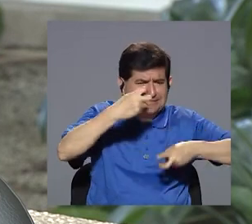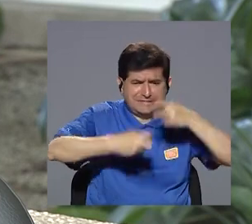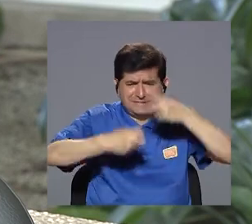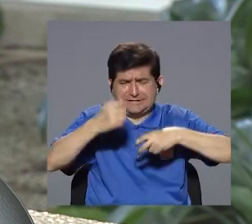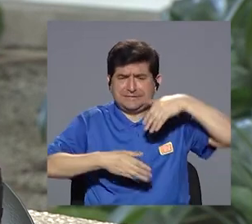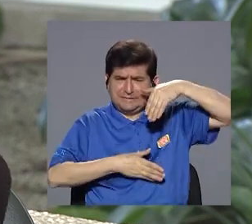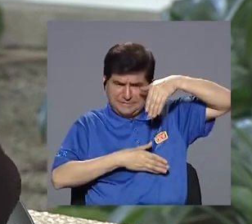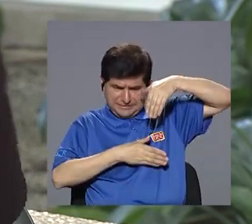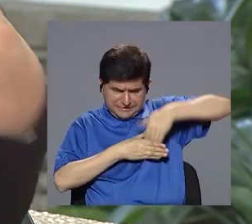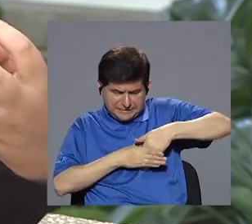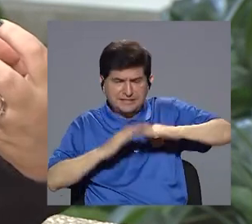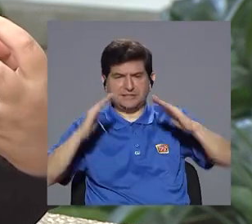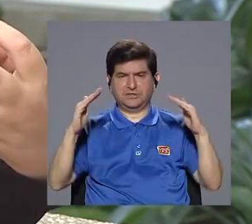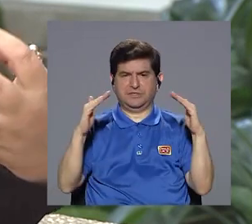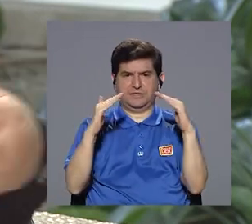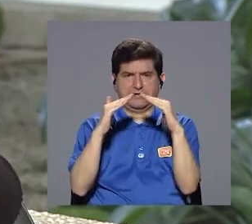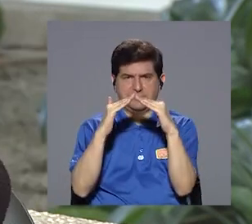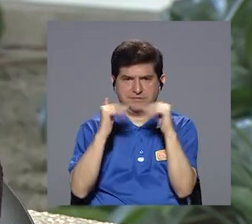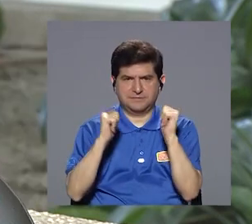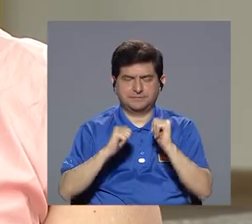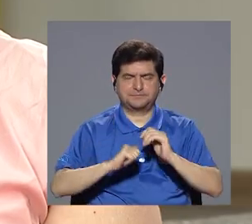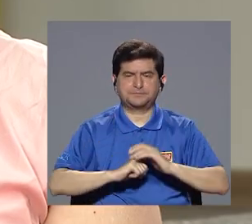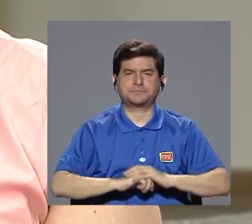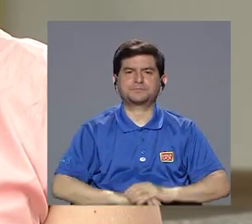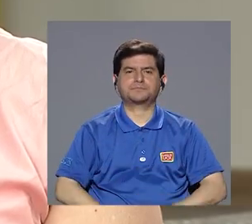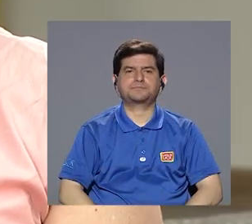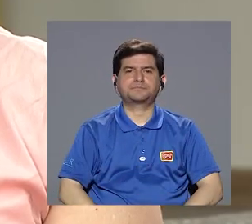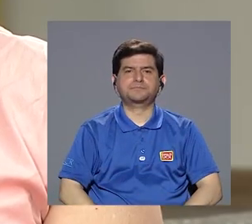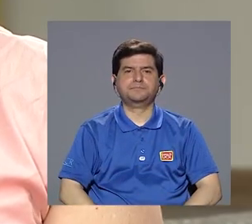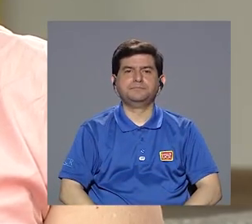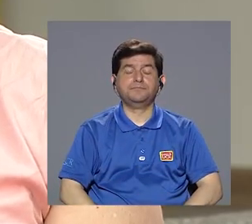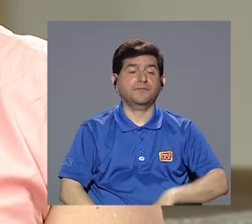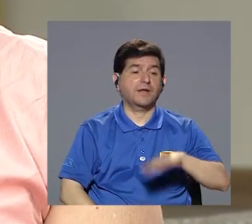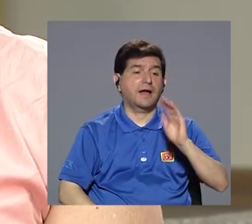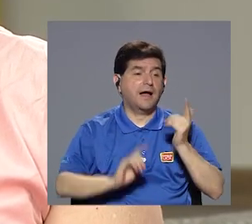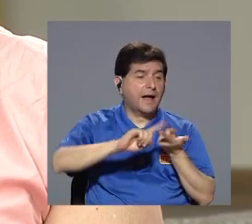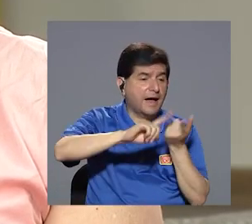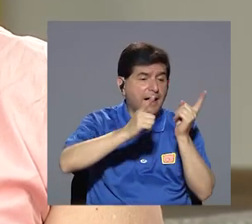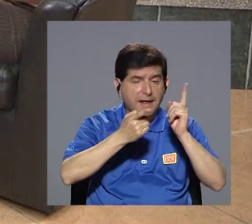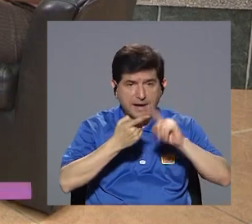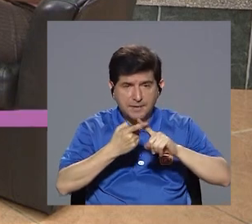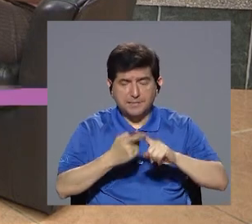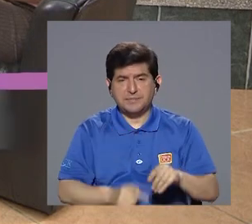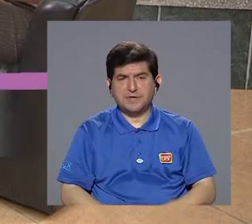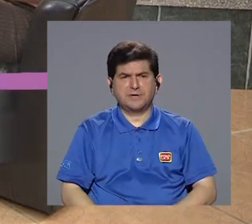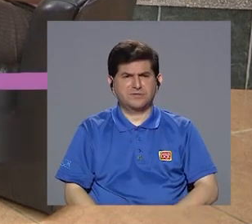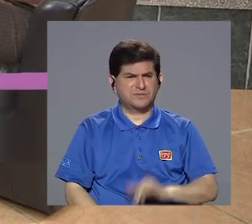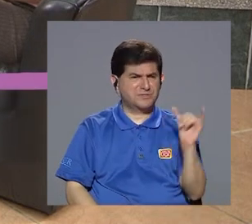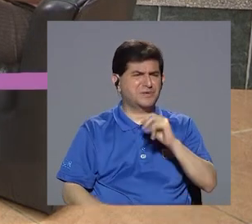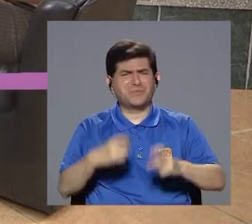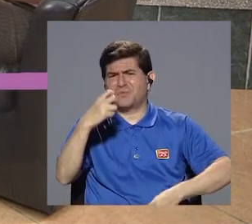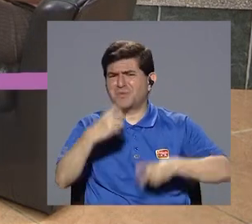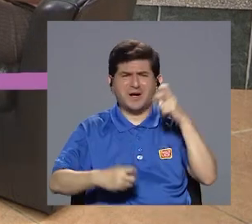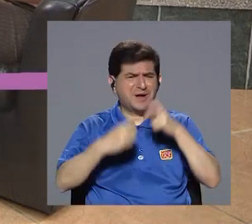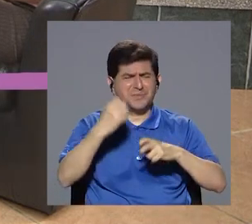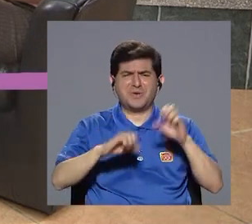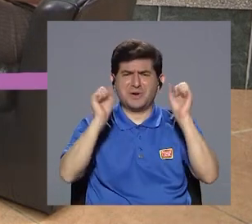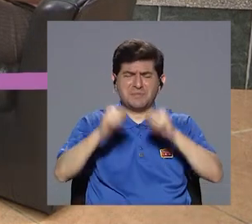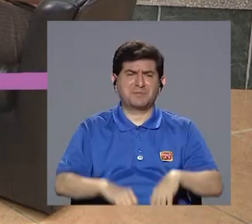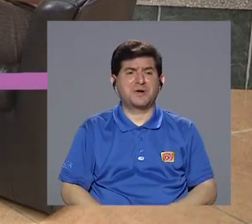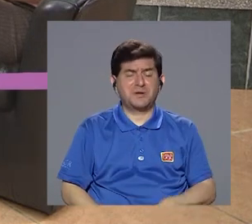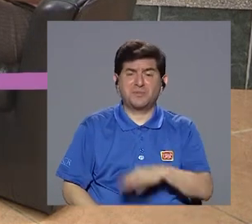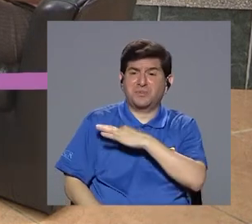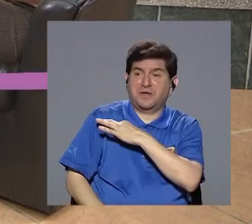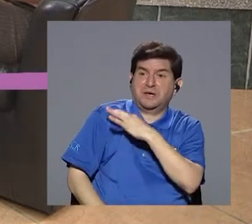trastornos al interno del hogar. Por otro lado, sus amigos y amigas también encuentran dificultad para